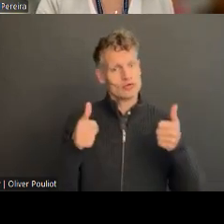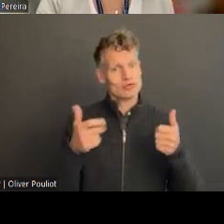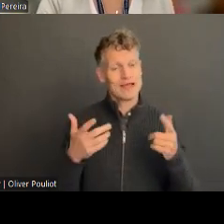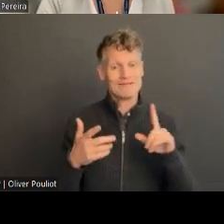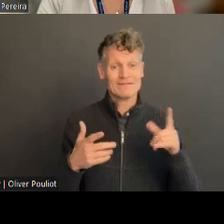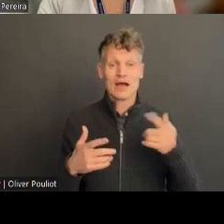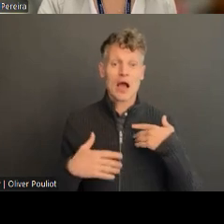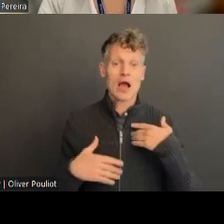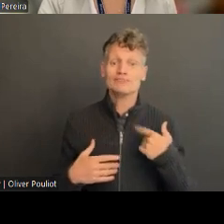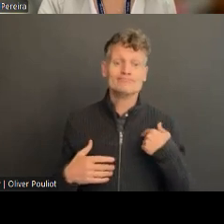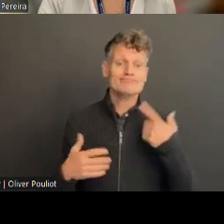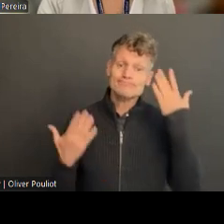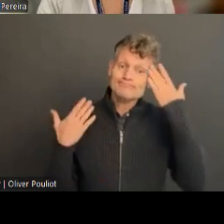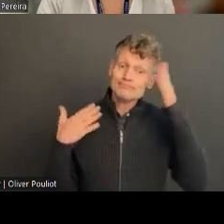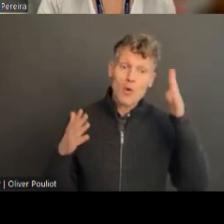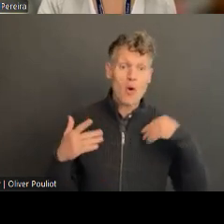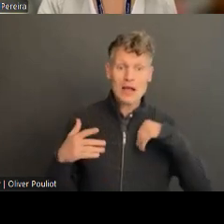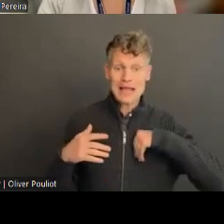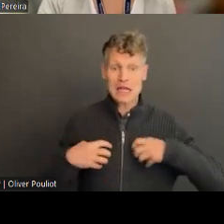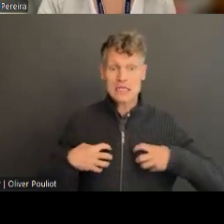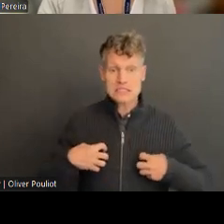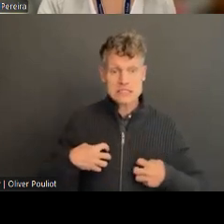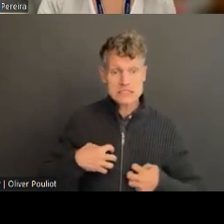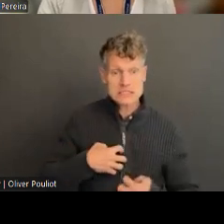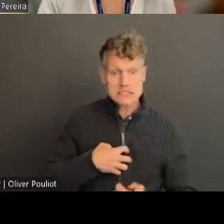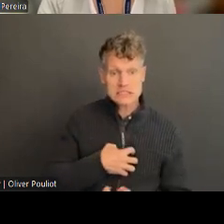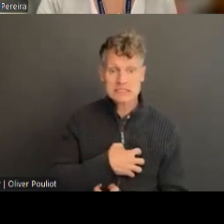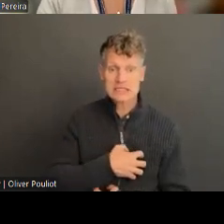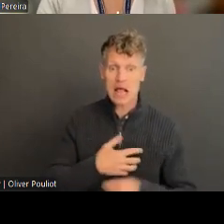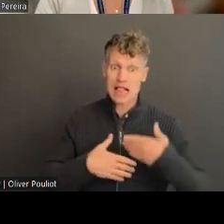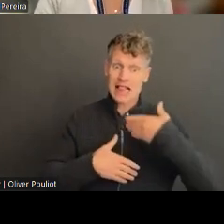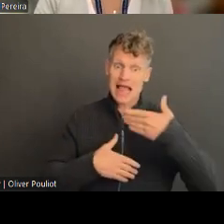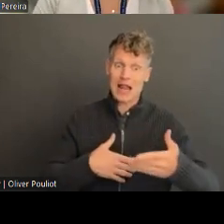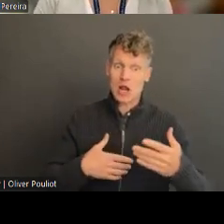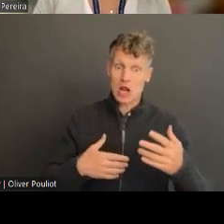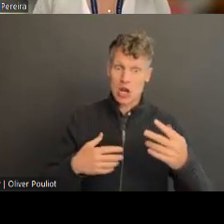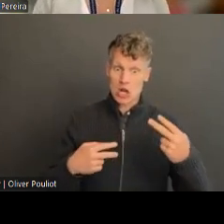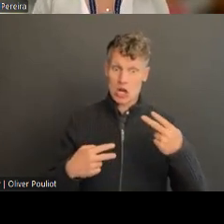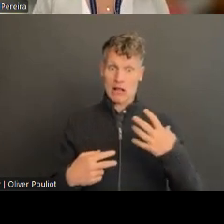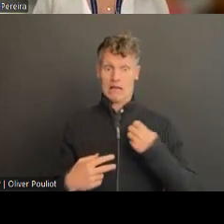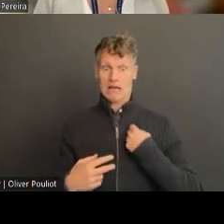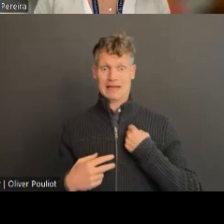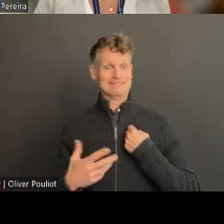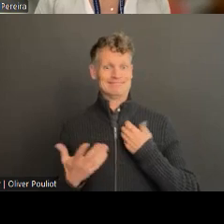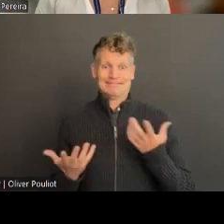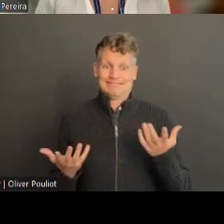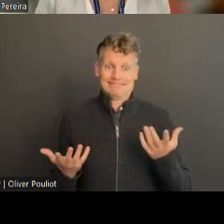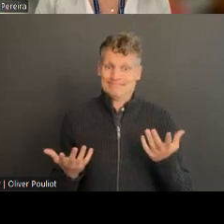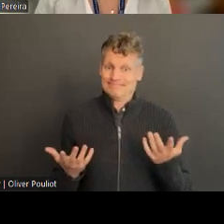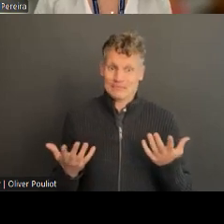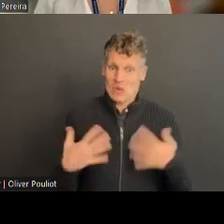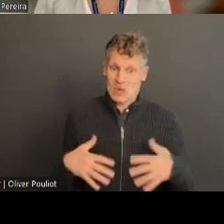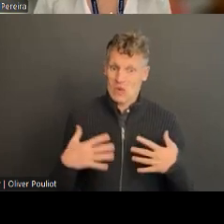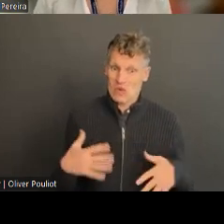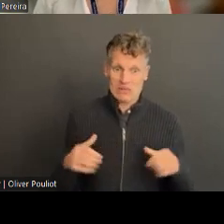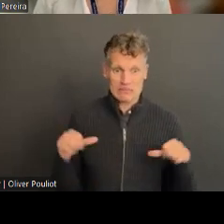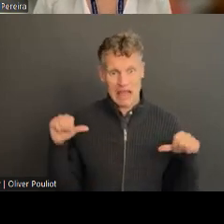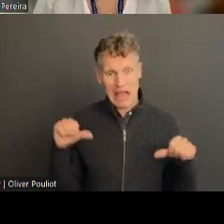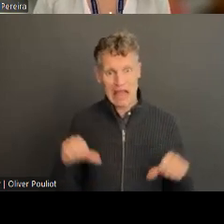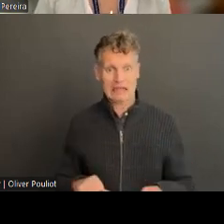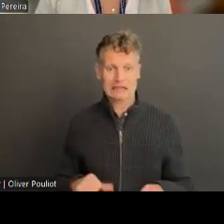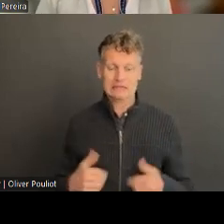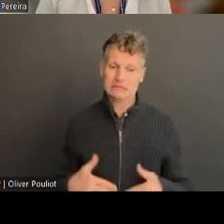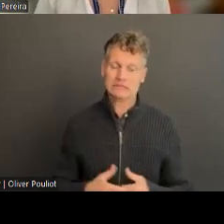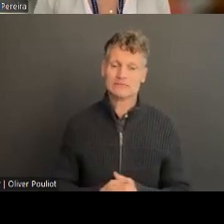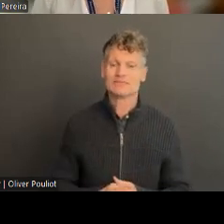¿cierto?, campañas de comunicación, de sensibilización y también espacios de consejerías individuales y también grupales en